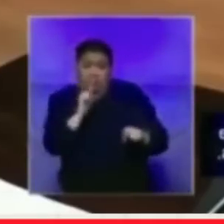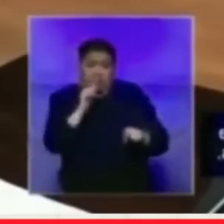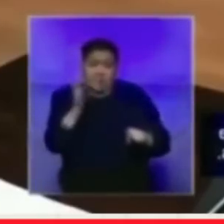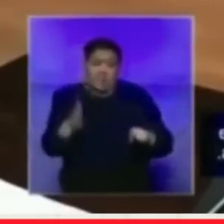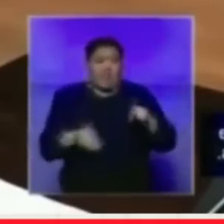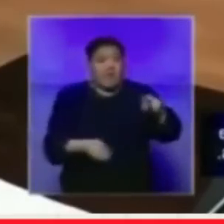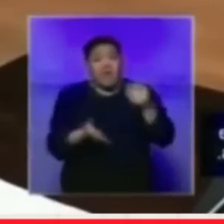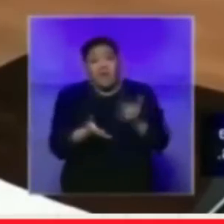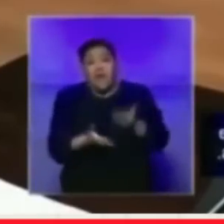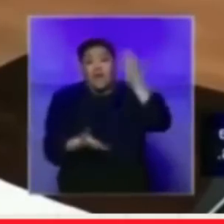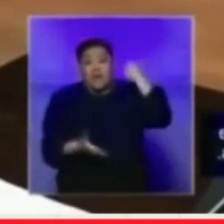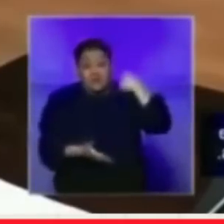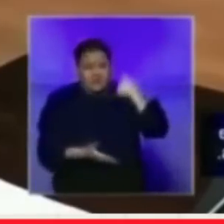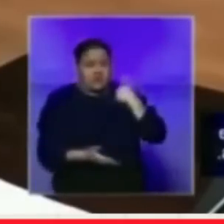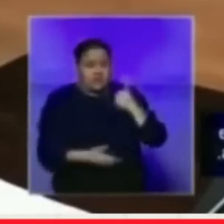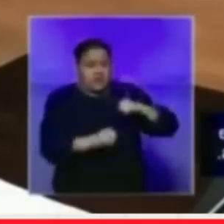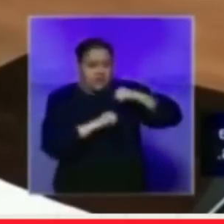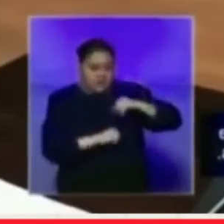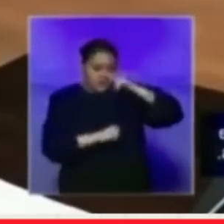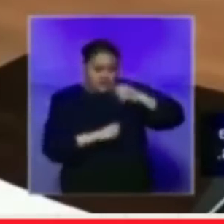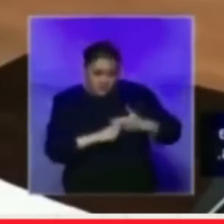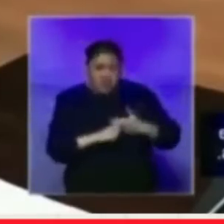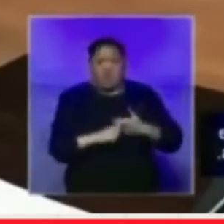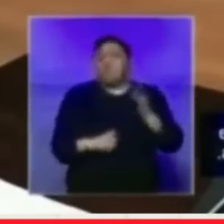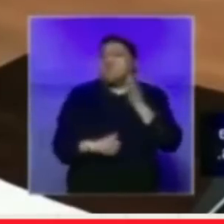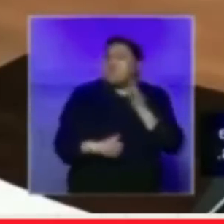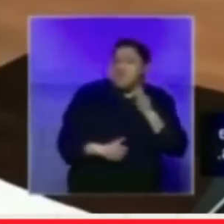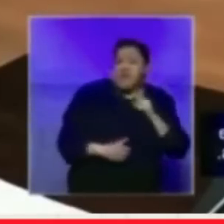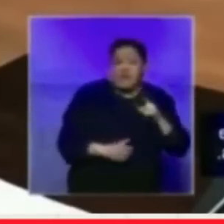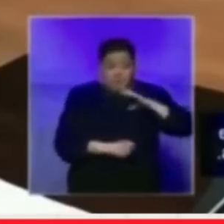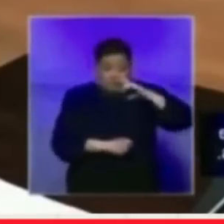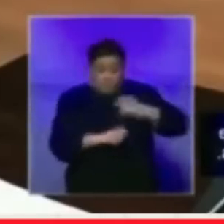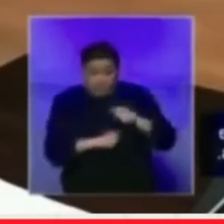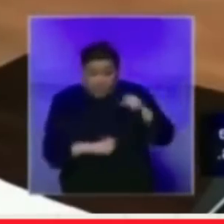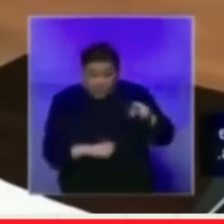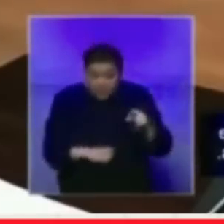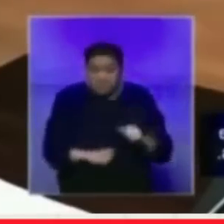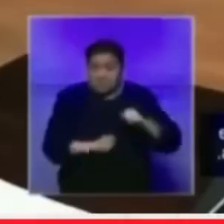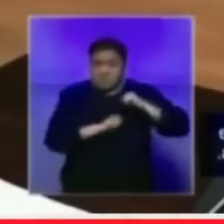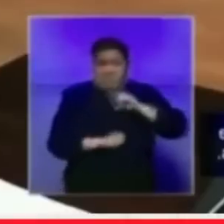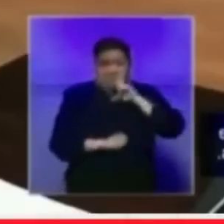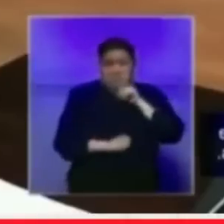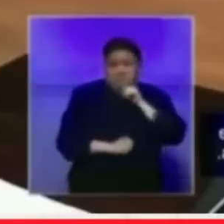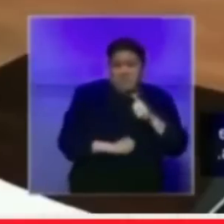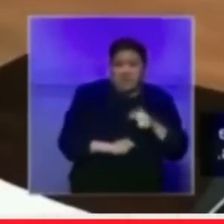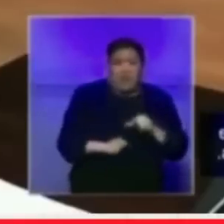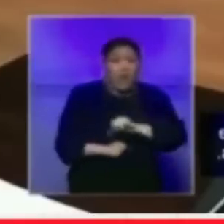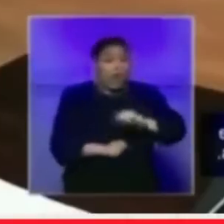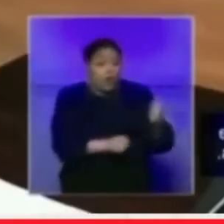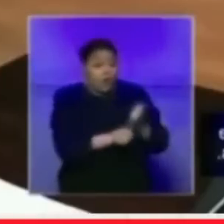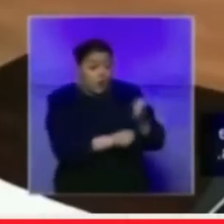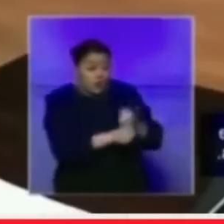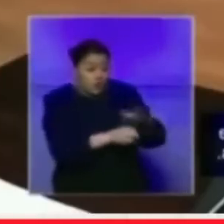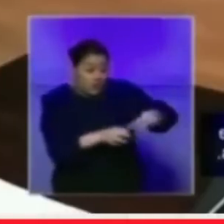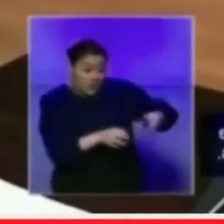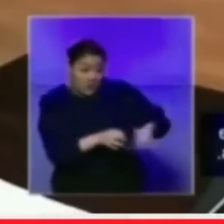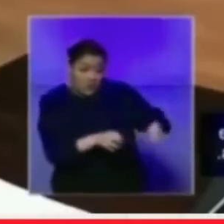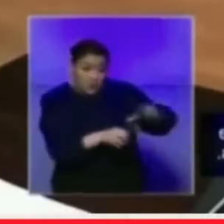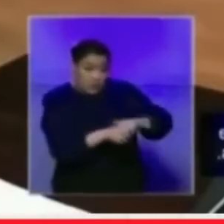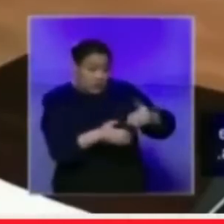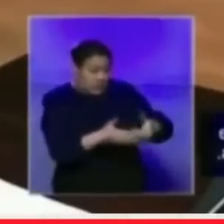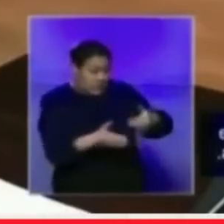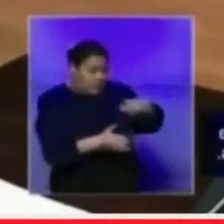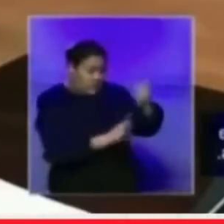o subsecretaria de Estado, fiscal general de la República, ni titular del Poder Ejecutivo de una entidad federativa dentro de los